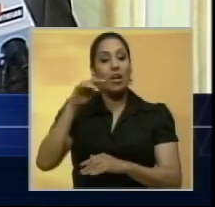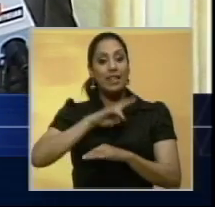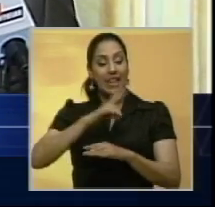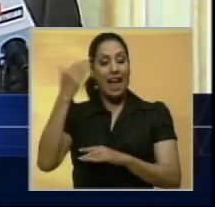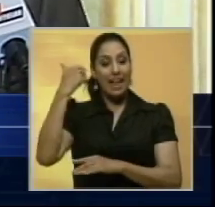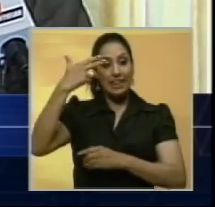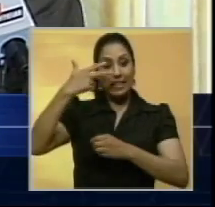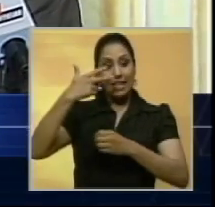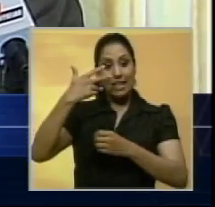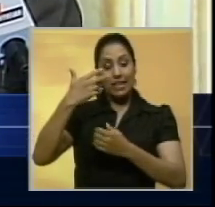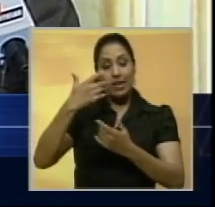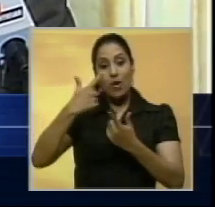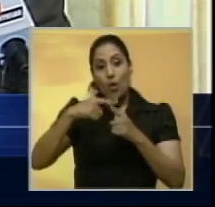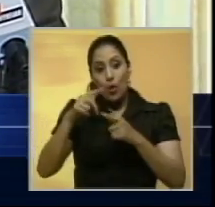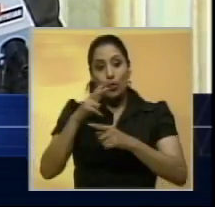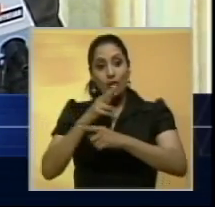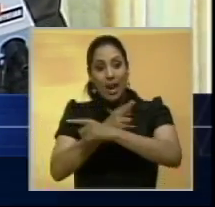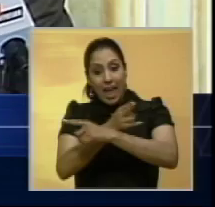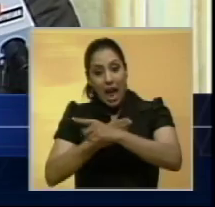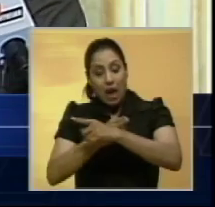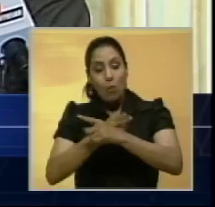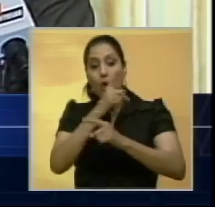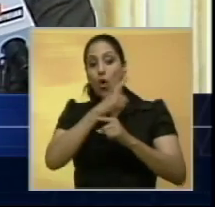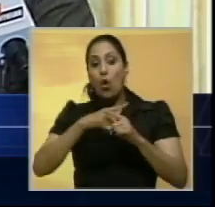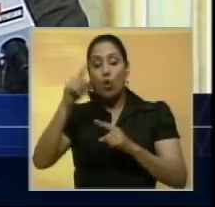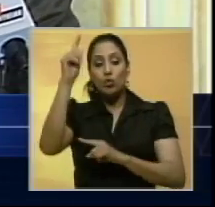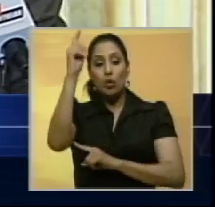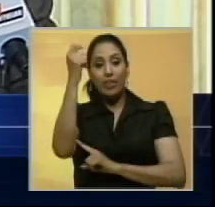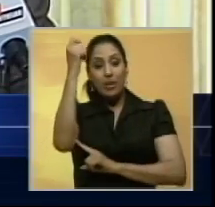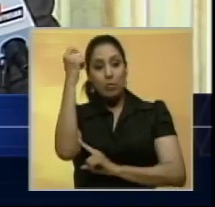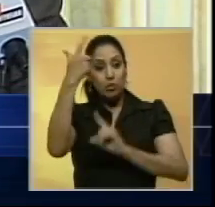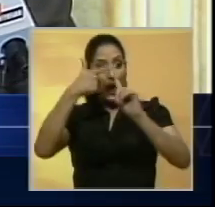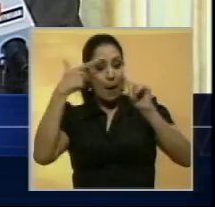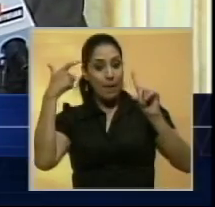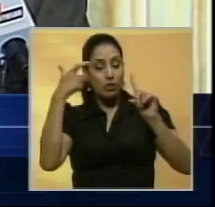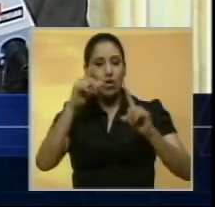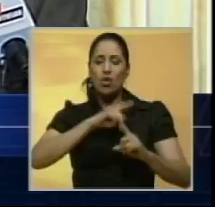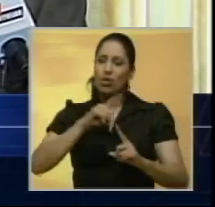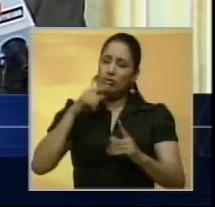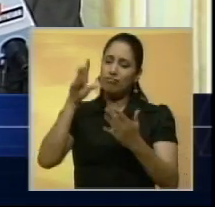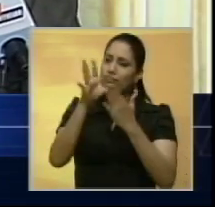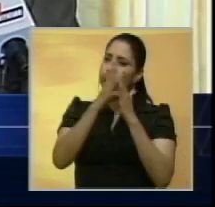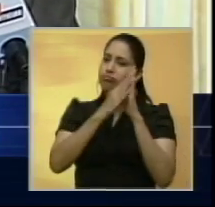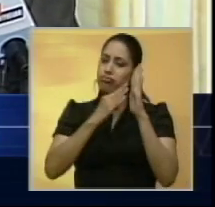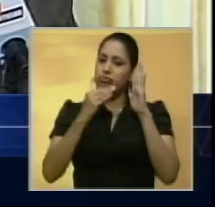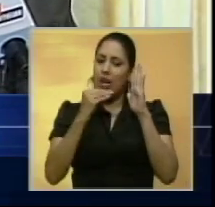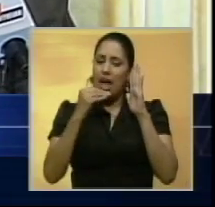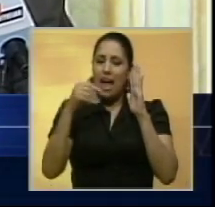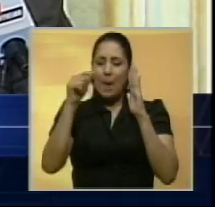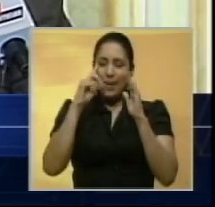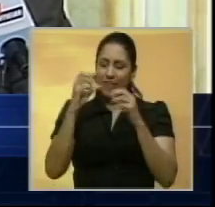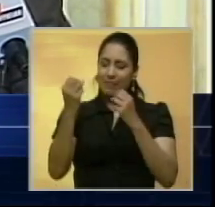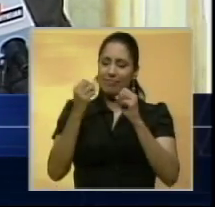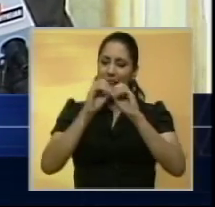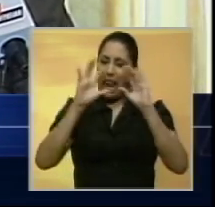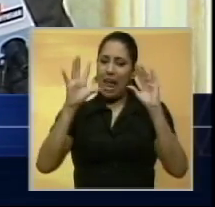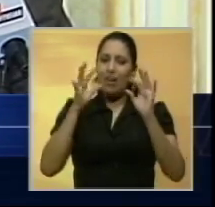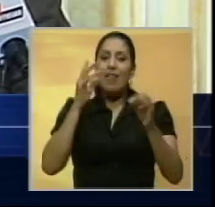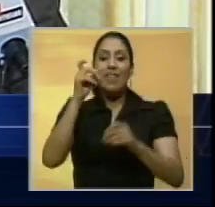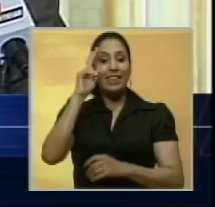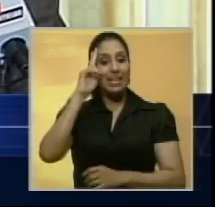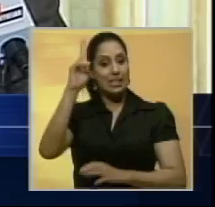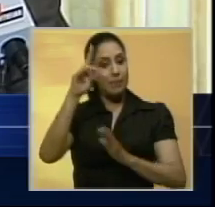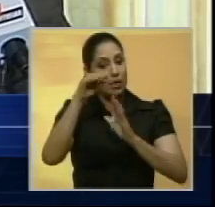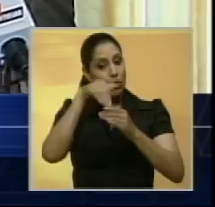en Nicaragua, lo que se quiere hacer con los diputados de Amazonas, para nosotros tiene que tener una expresión clara y es el respeto